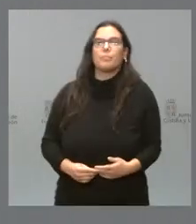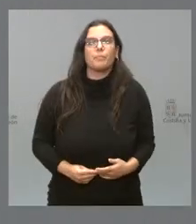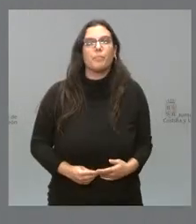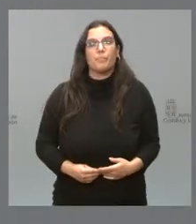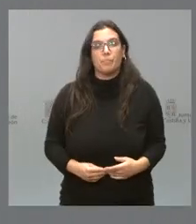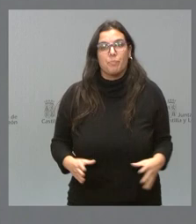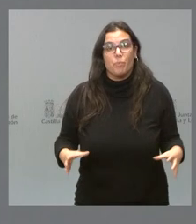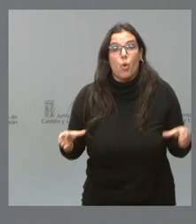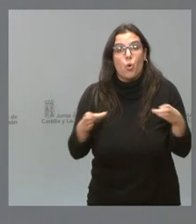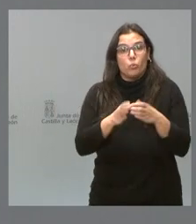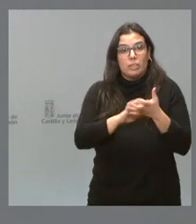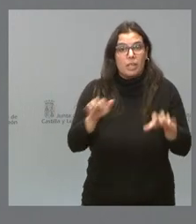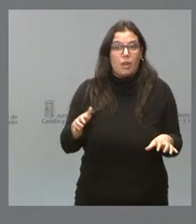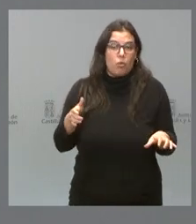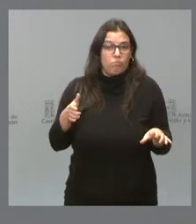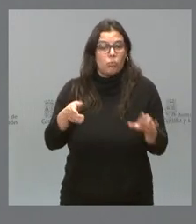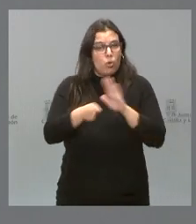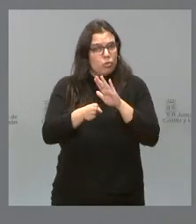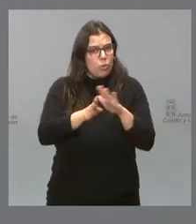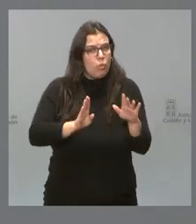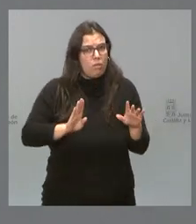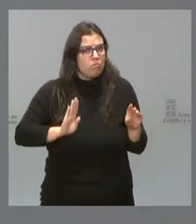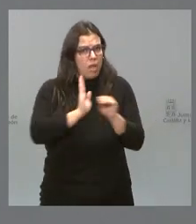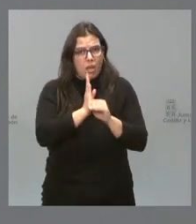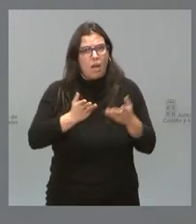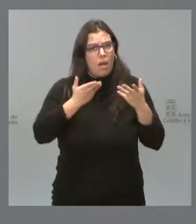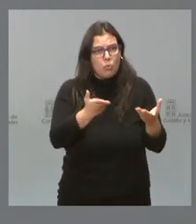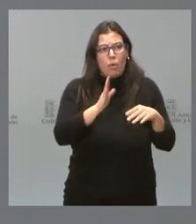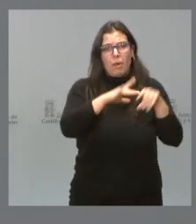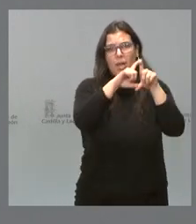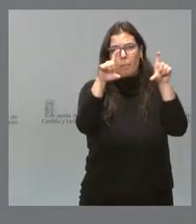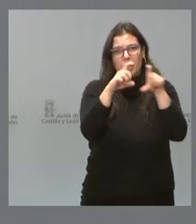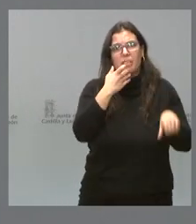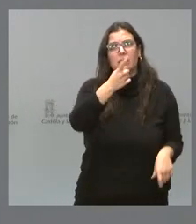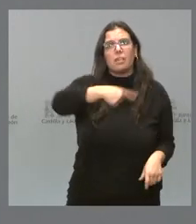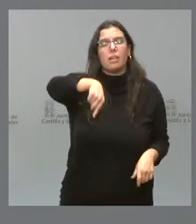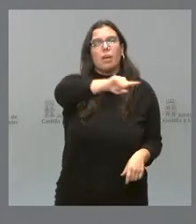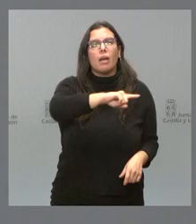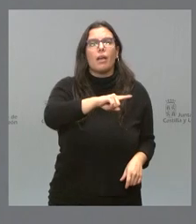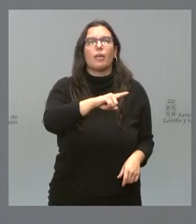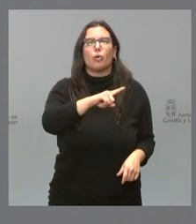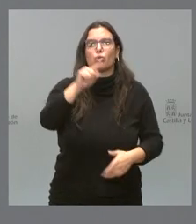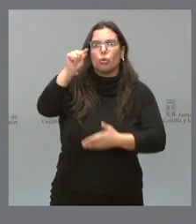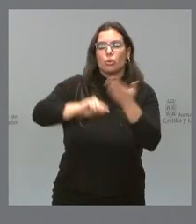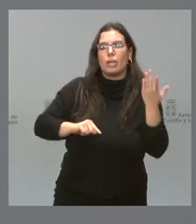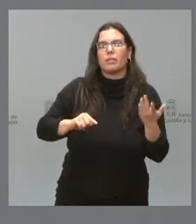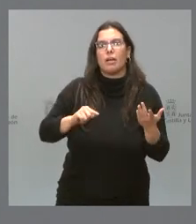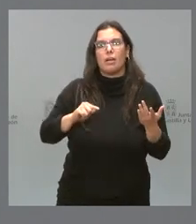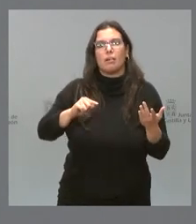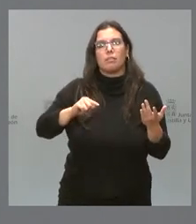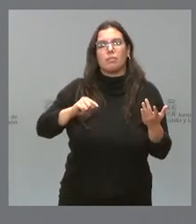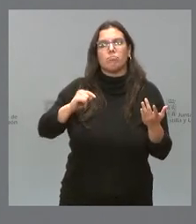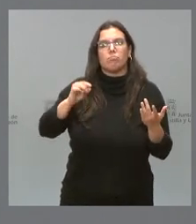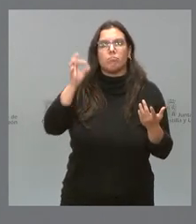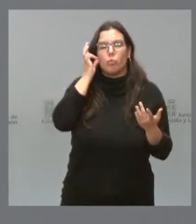a empresas que contratan a personas que han sufrido violencia de género lo hace muy particularmente desde distintas consejerías